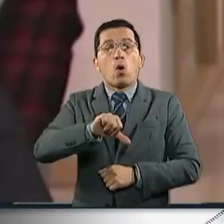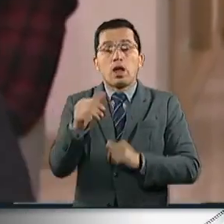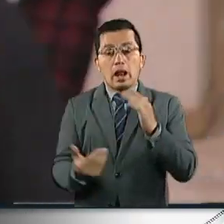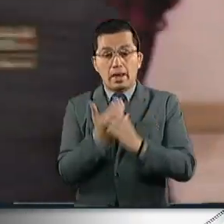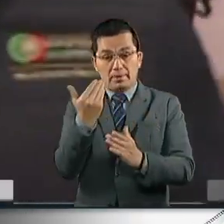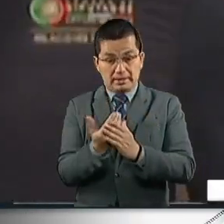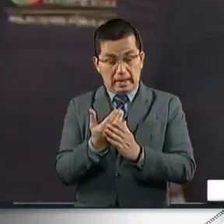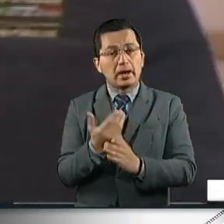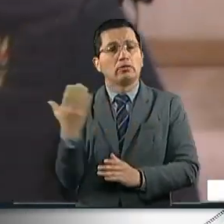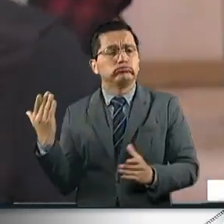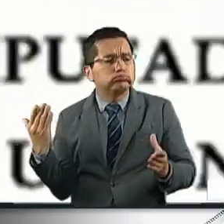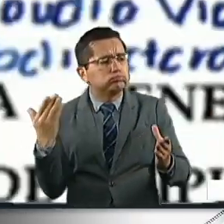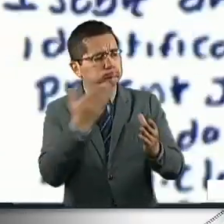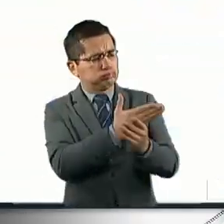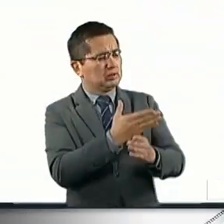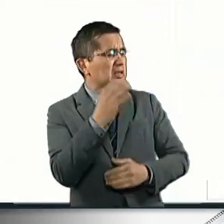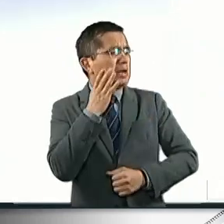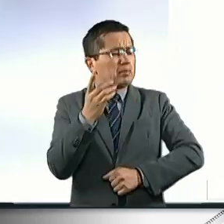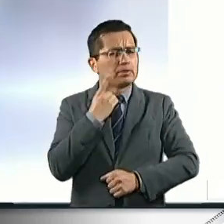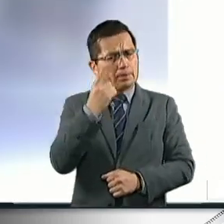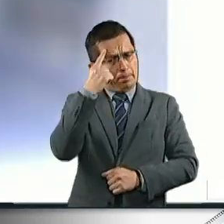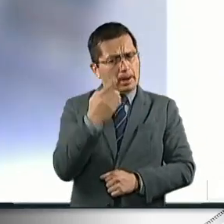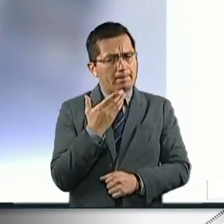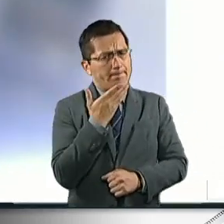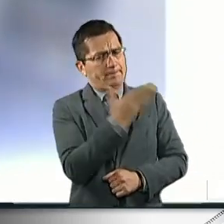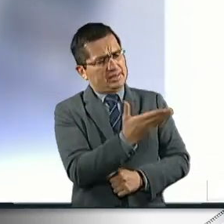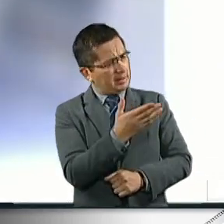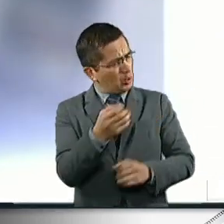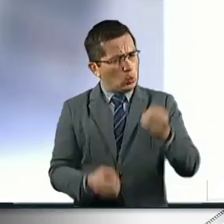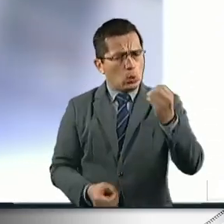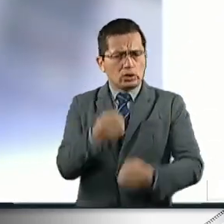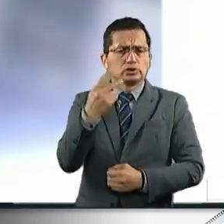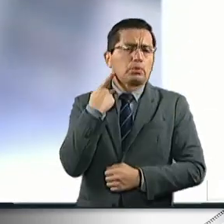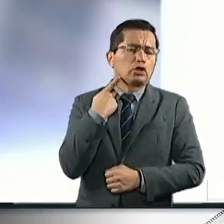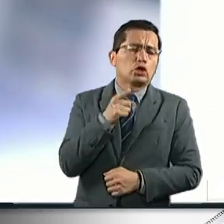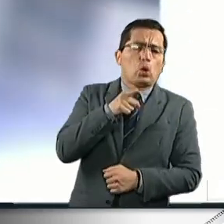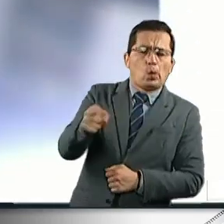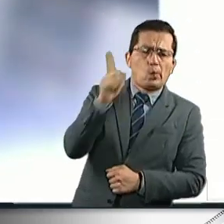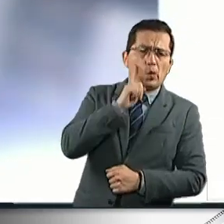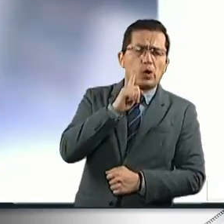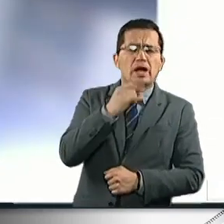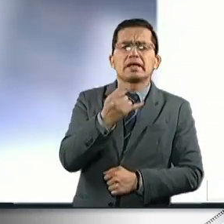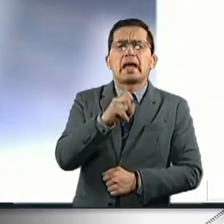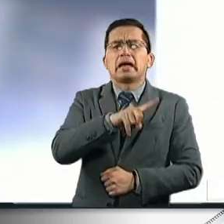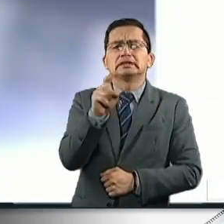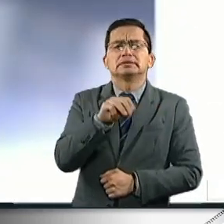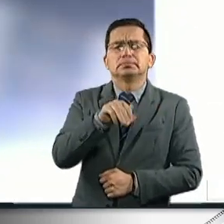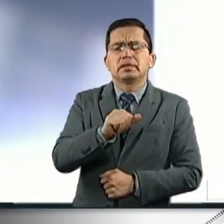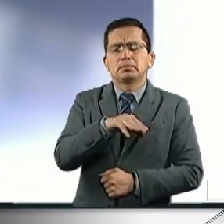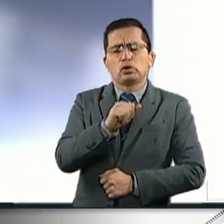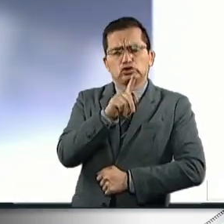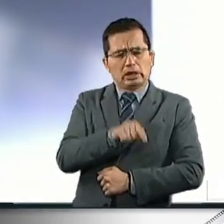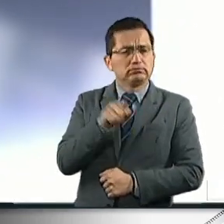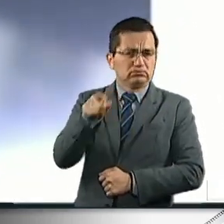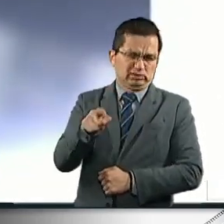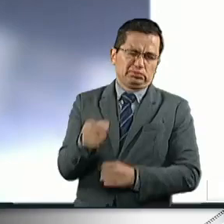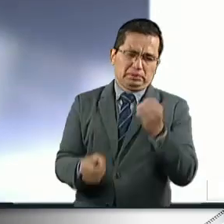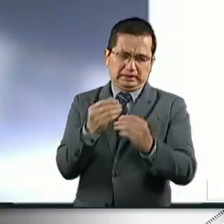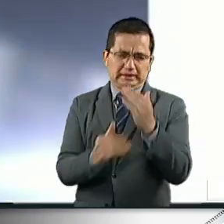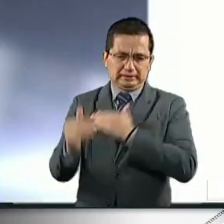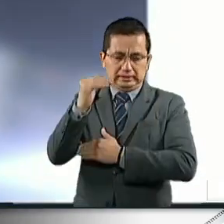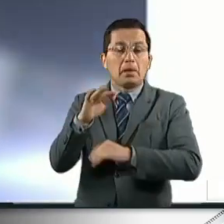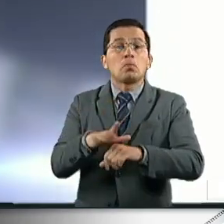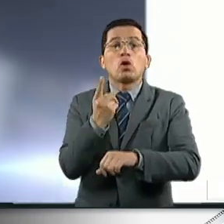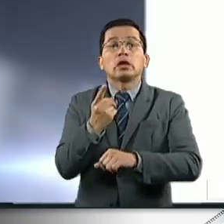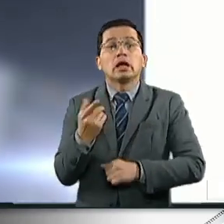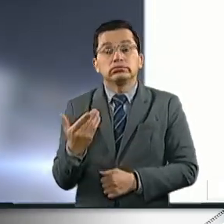una solicitud de juicio político en contra de la ministra Jazmín Esquivel moza esto luego de que la Universidad Autónoma de México Recuerda